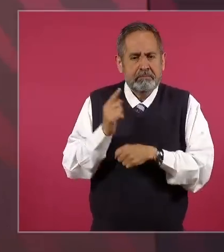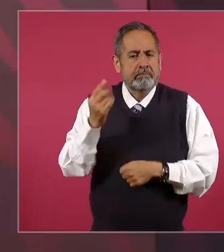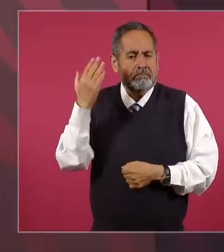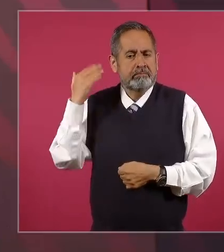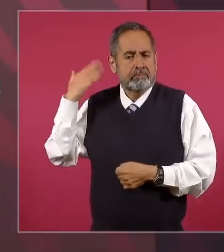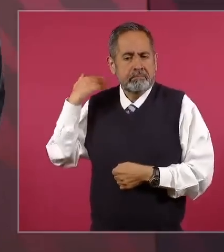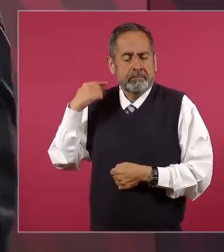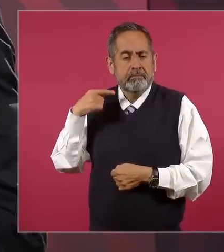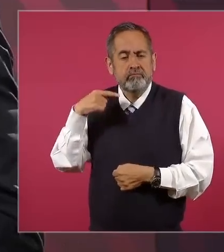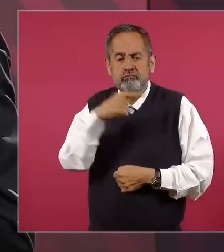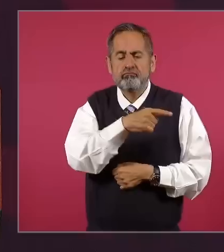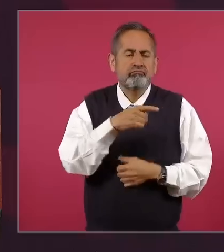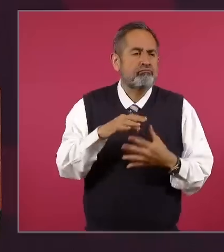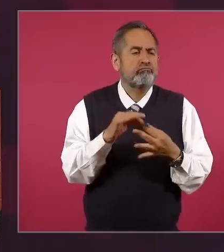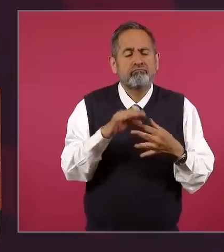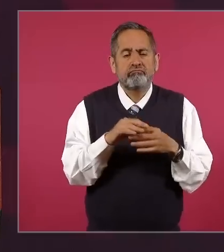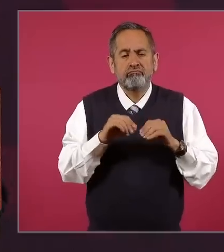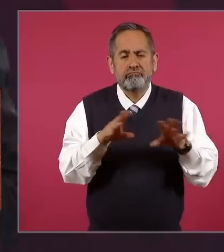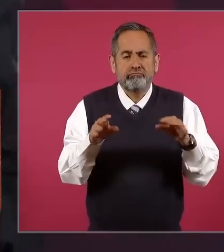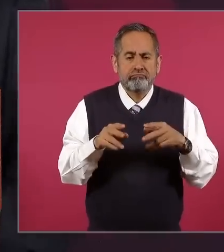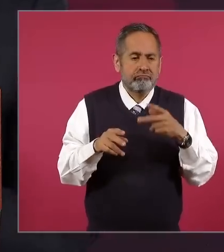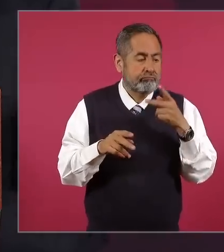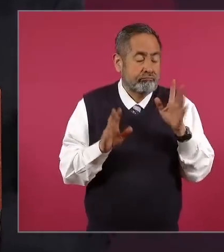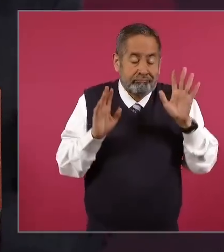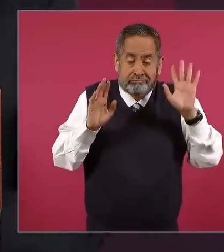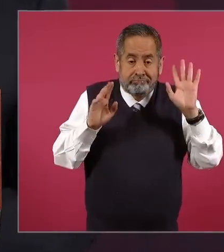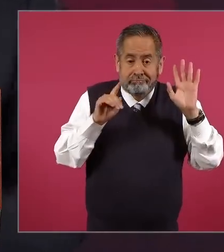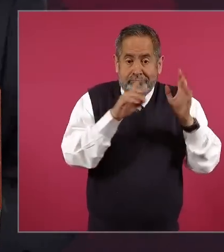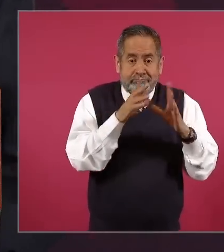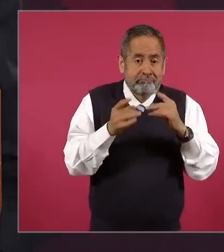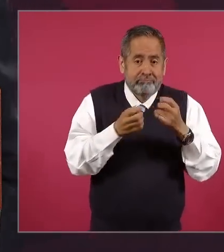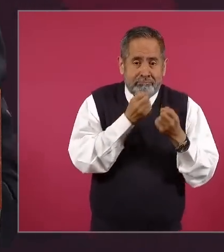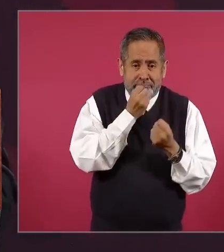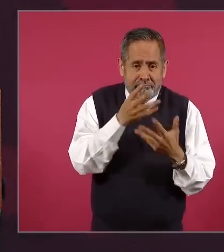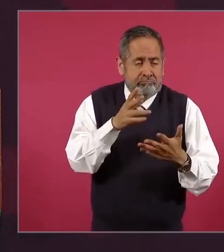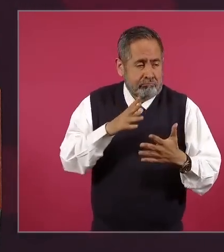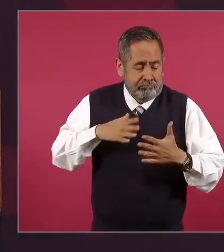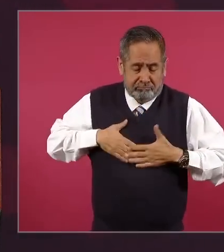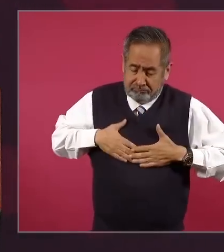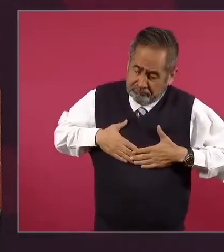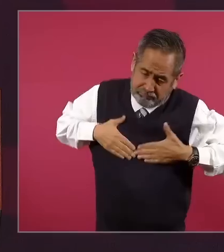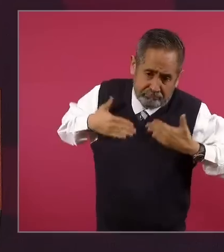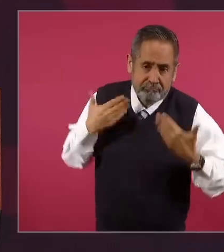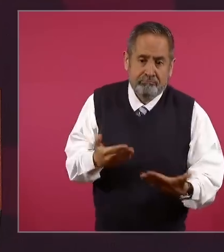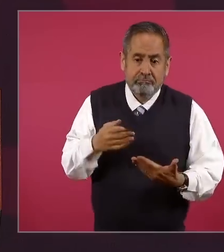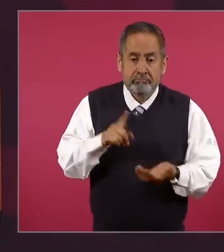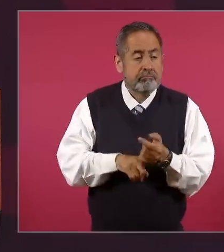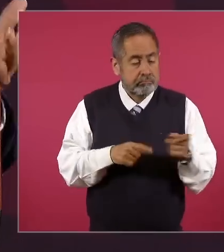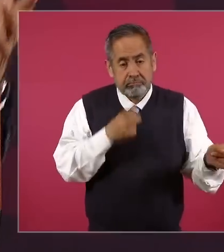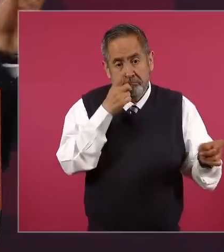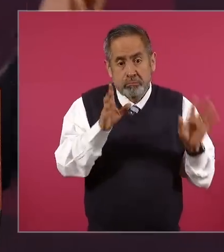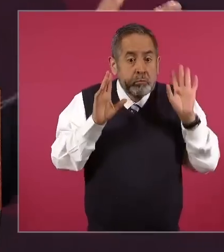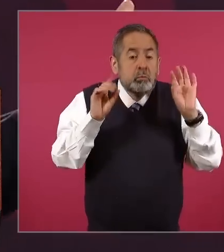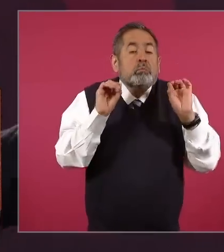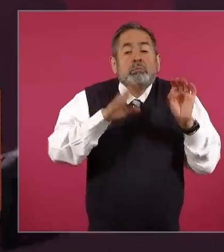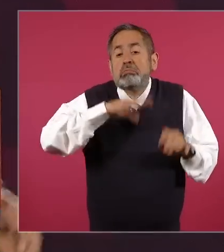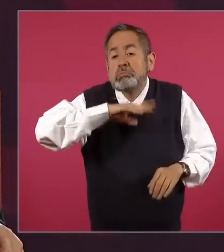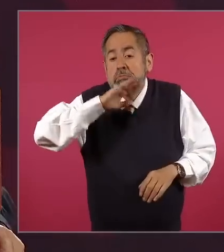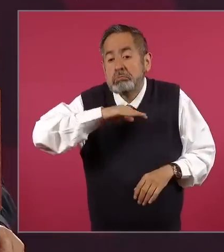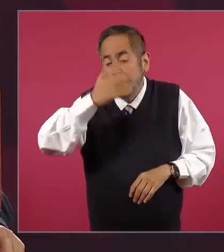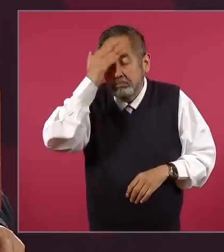en un arranque, en una expresión de franqueza o sin darse